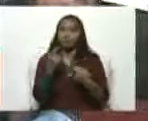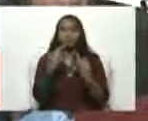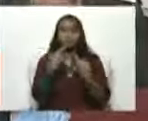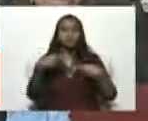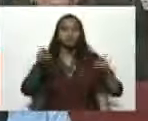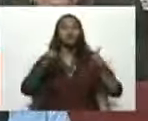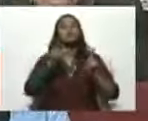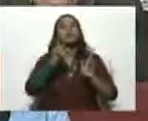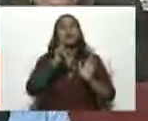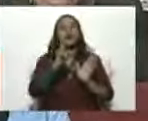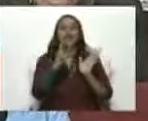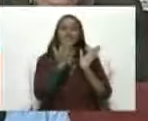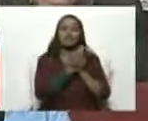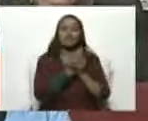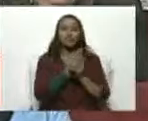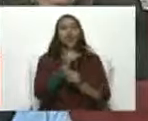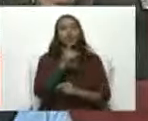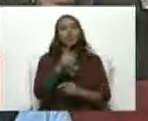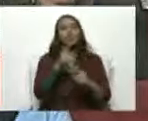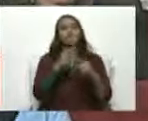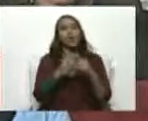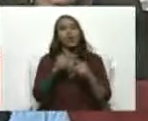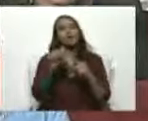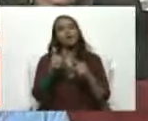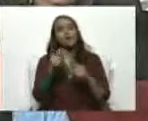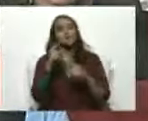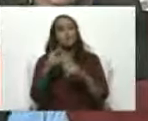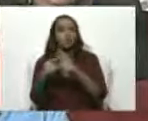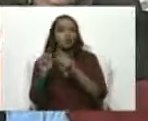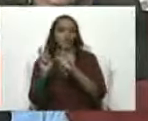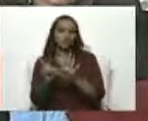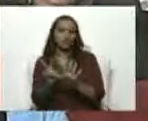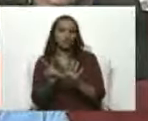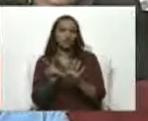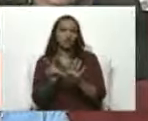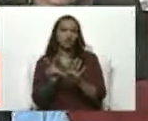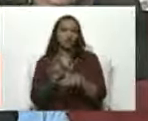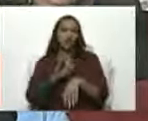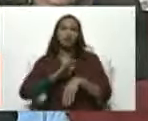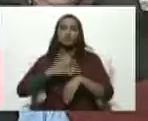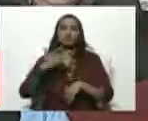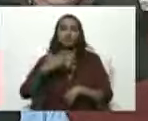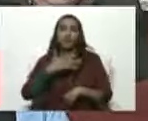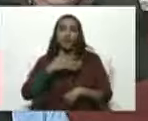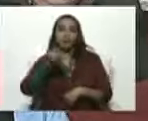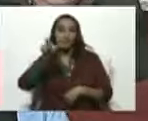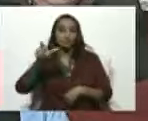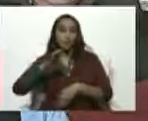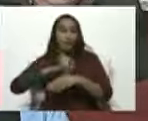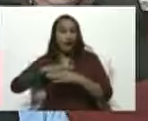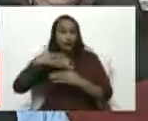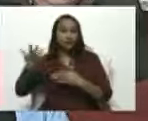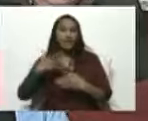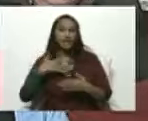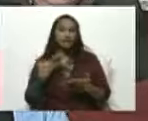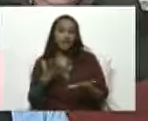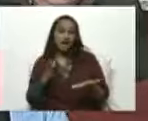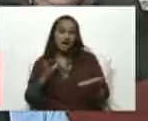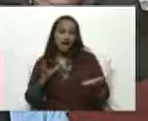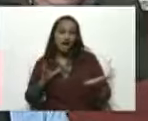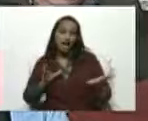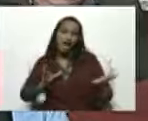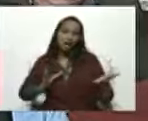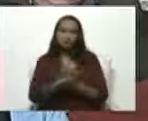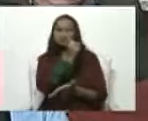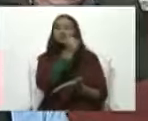del 1x10x7 y habrá quien seguramente desde fuera quiera atacar esta plataforma. Esa pregunta por allí, ¿cómo está la seguridad con